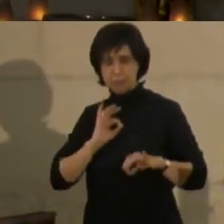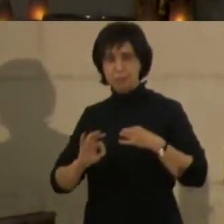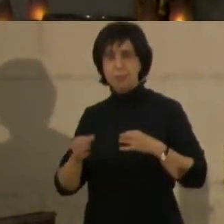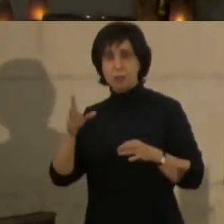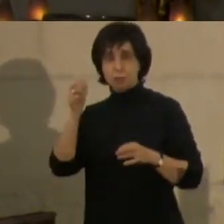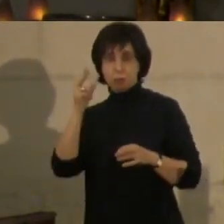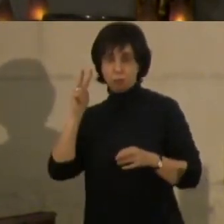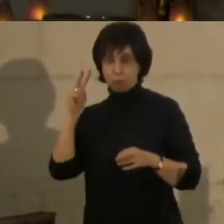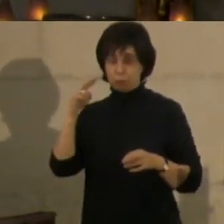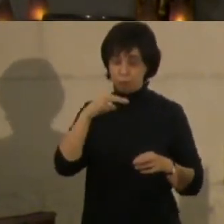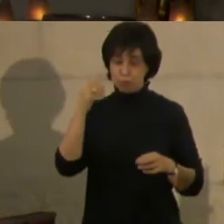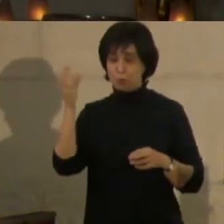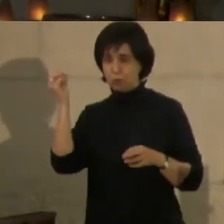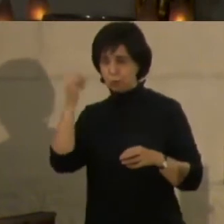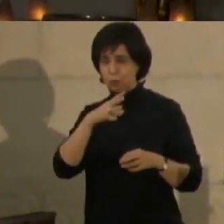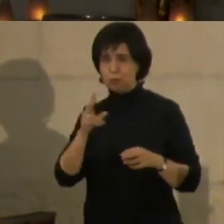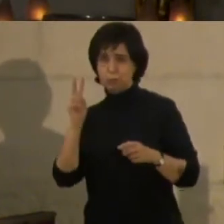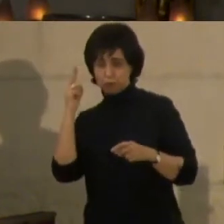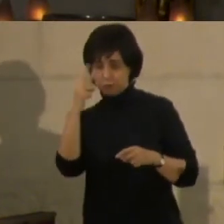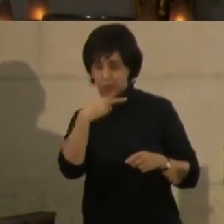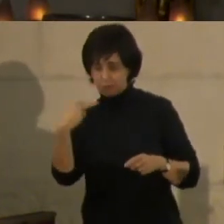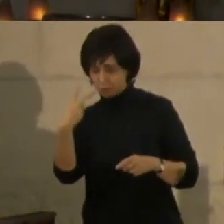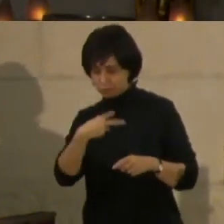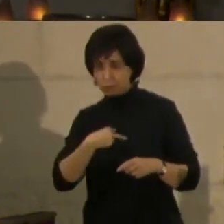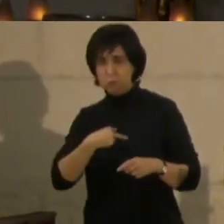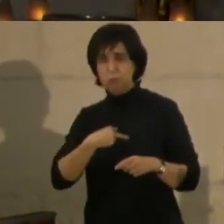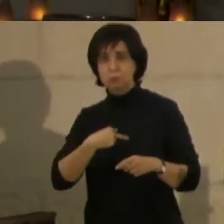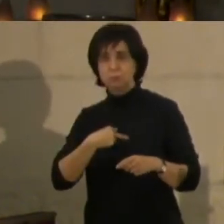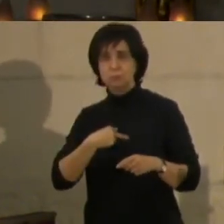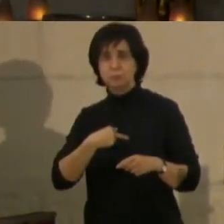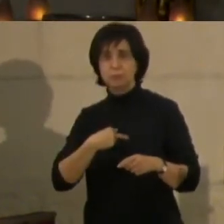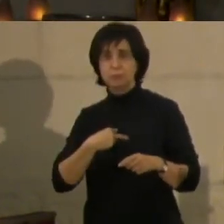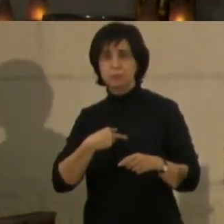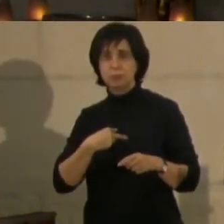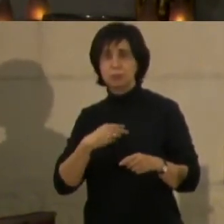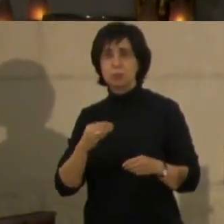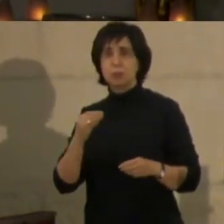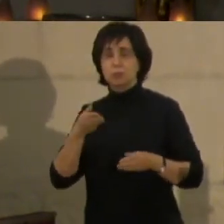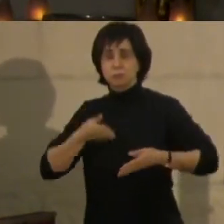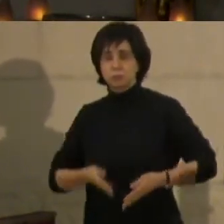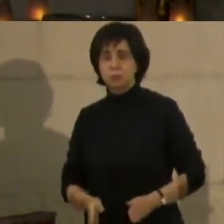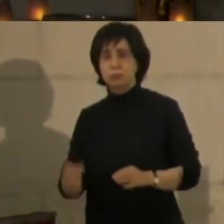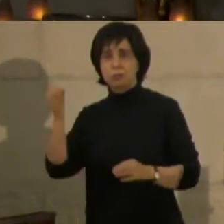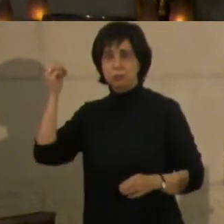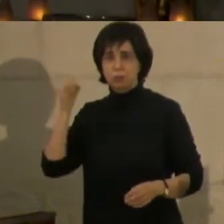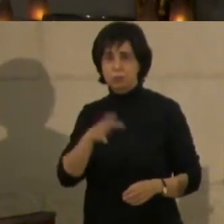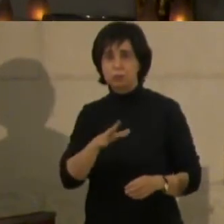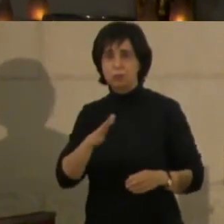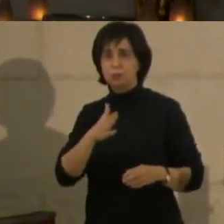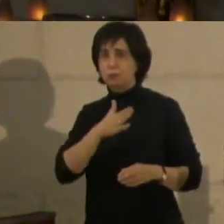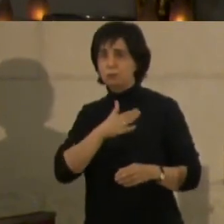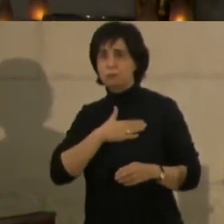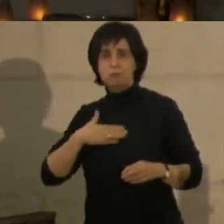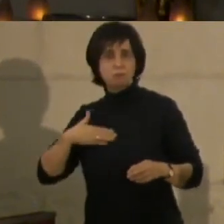Las observamos, las contemplamos. Y los hijos de la luz no preferimos